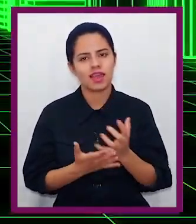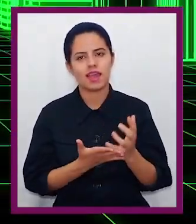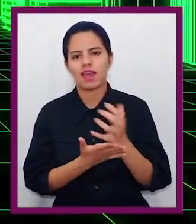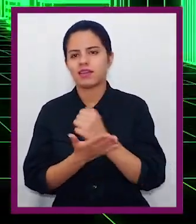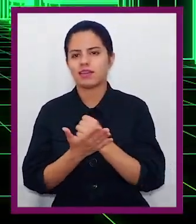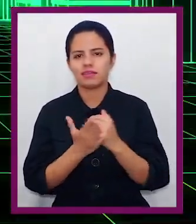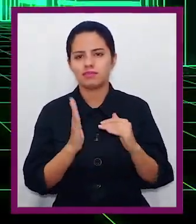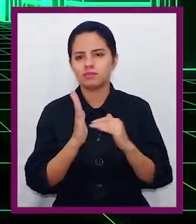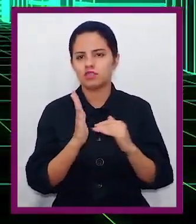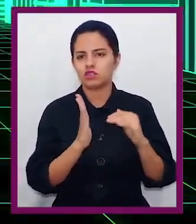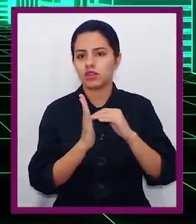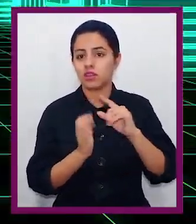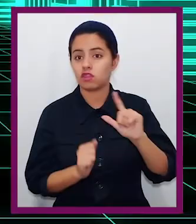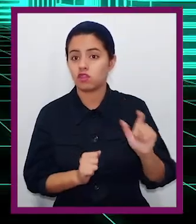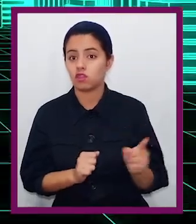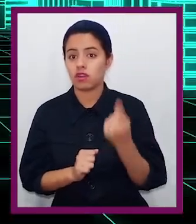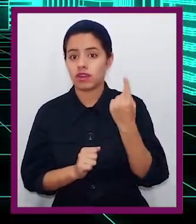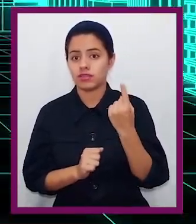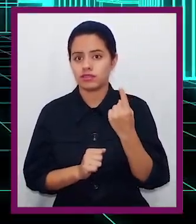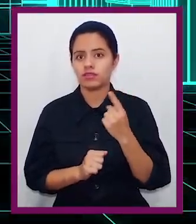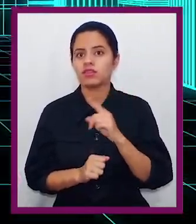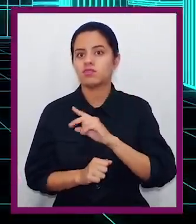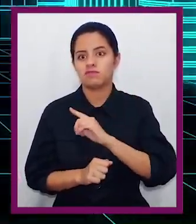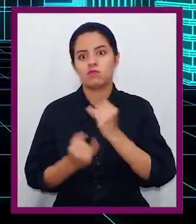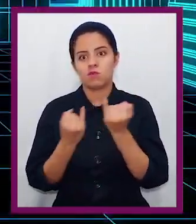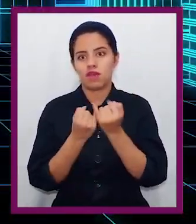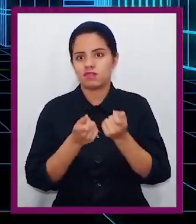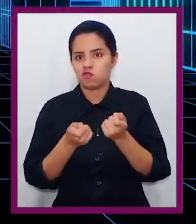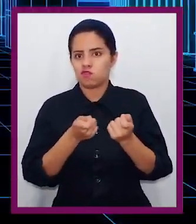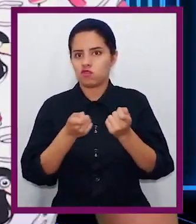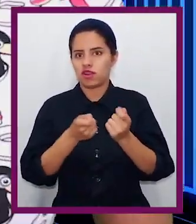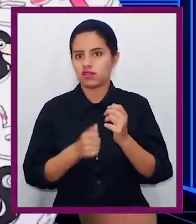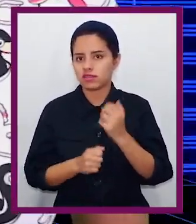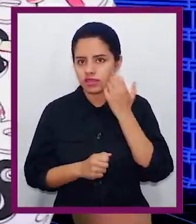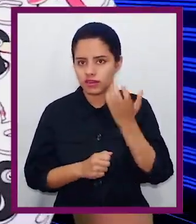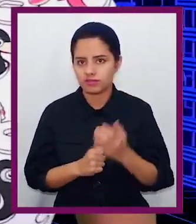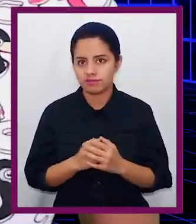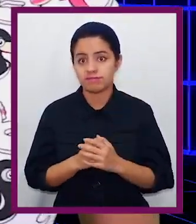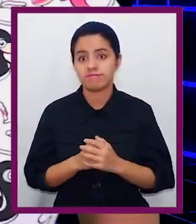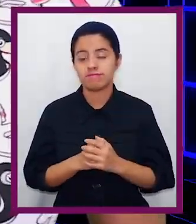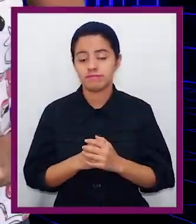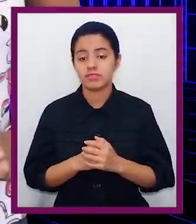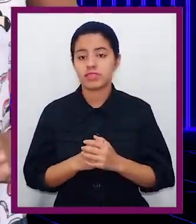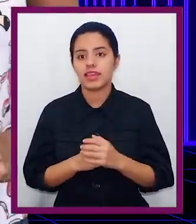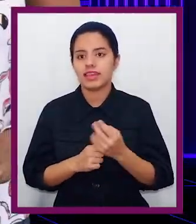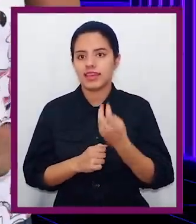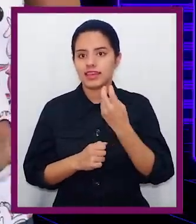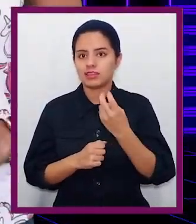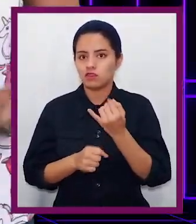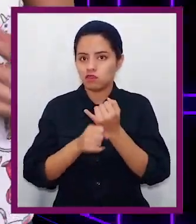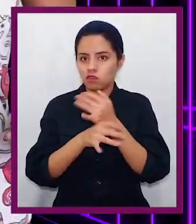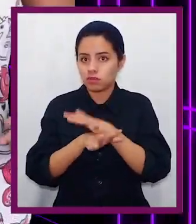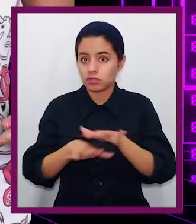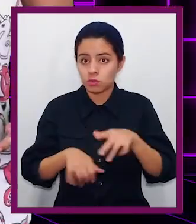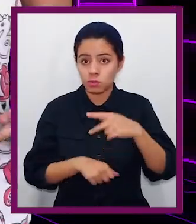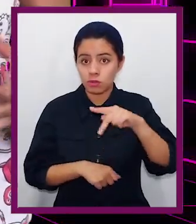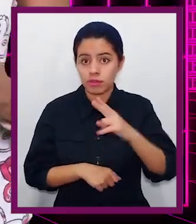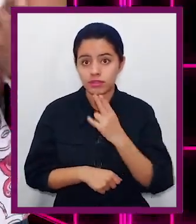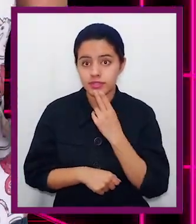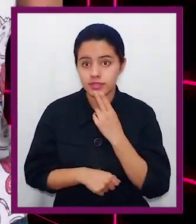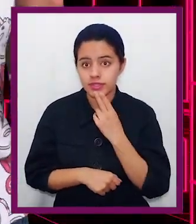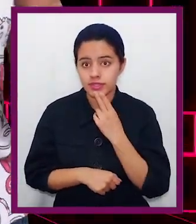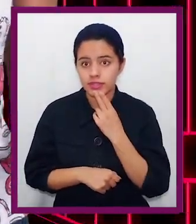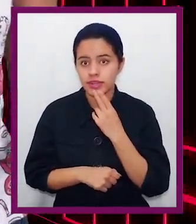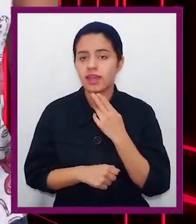ganan millones de dólares y de paso nos quieren manipular. Claro, hay que tener en cuenta que es ilegal utilizar datos personales